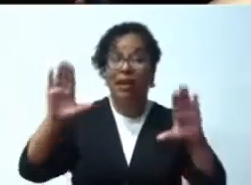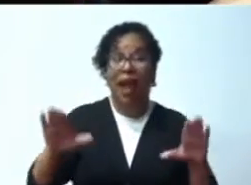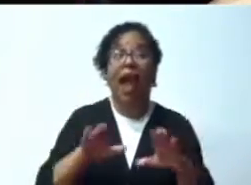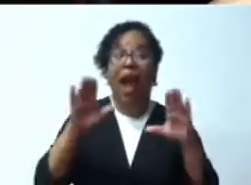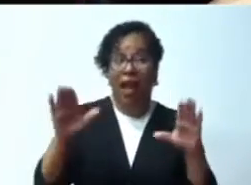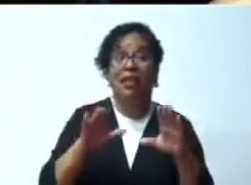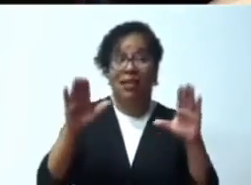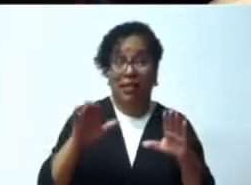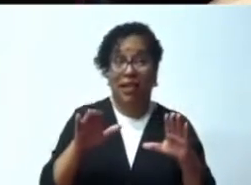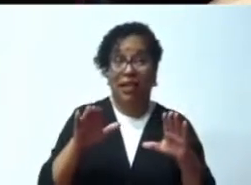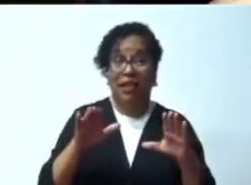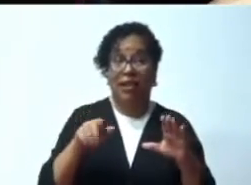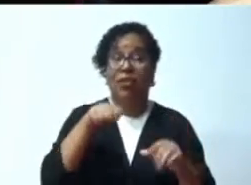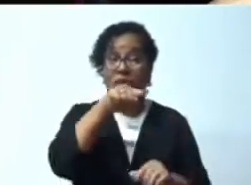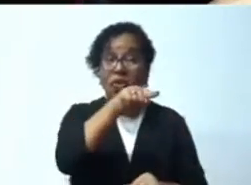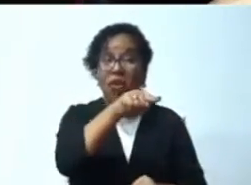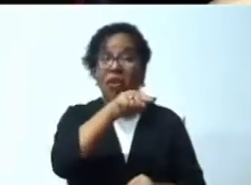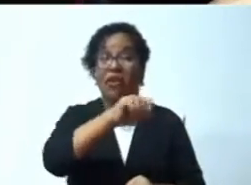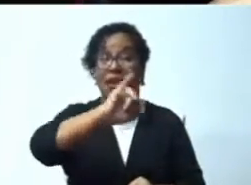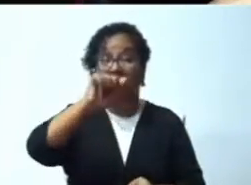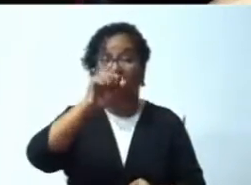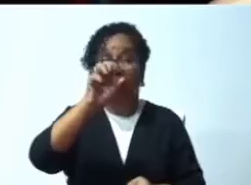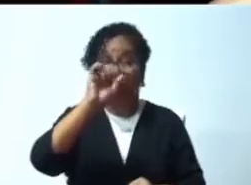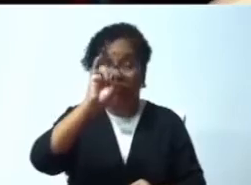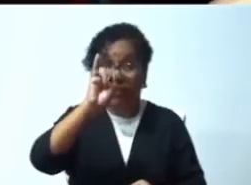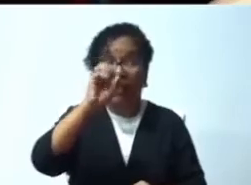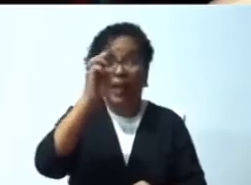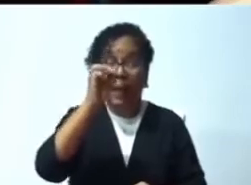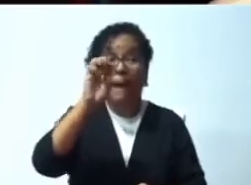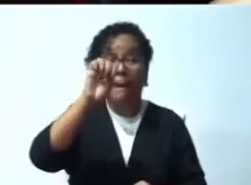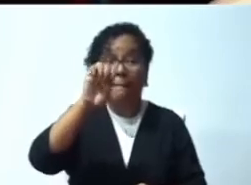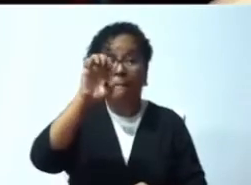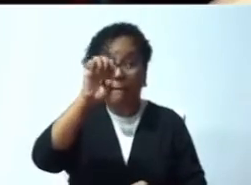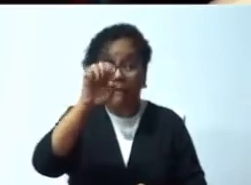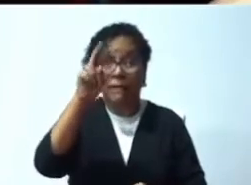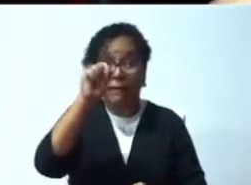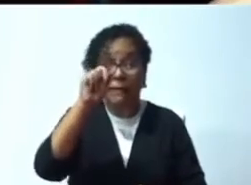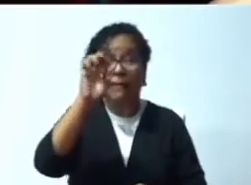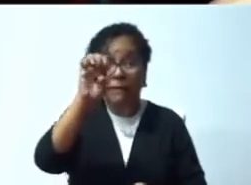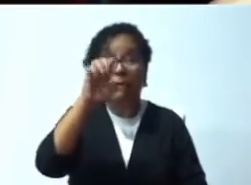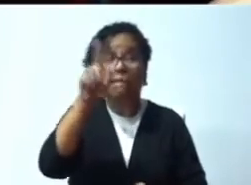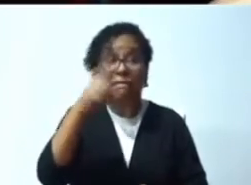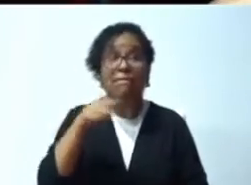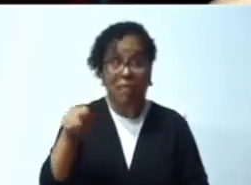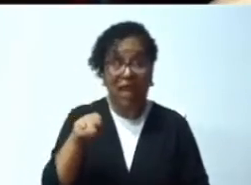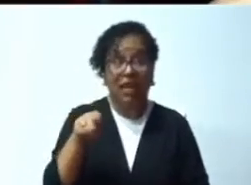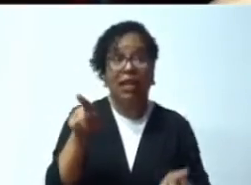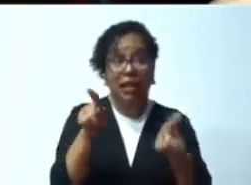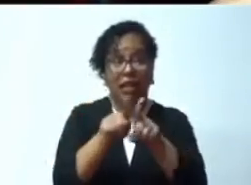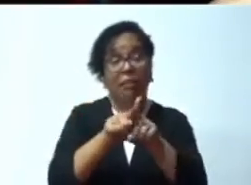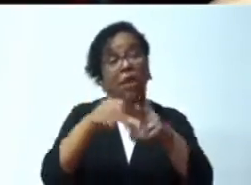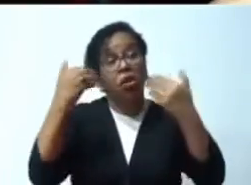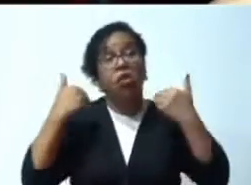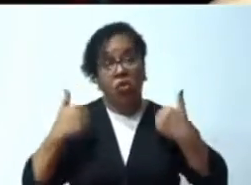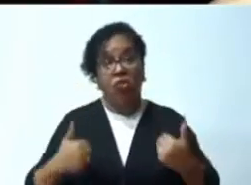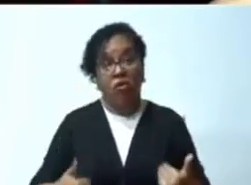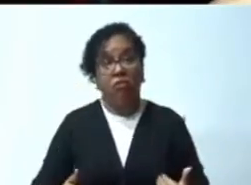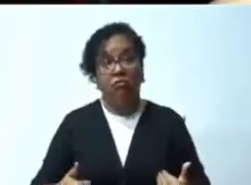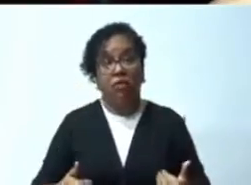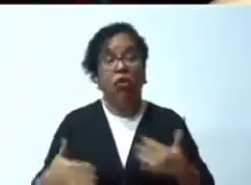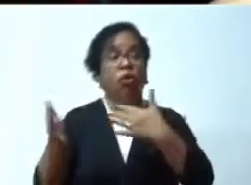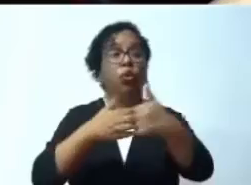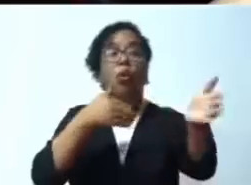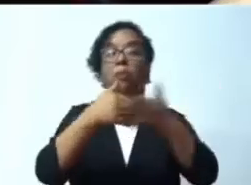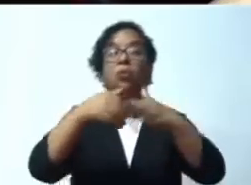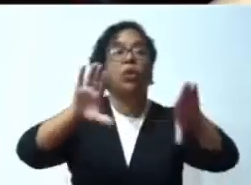también es con Heriberto Aracena, porque aquí no hay color de partido. Somos comunitarios y vamos a defender